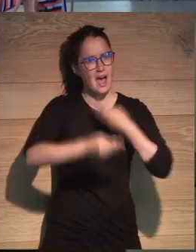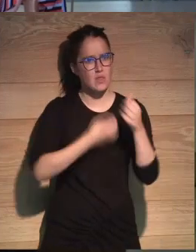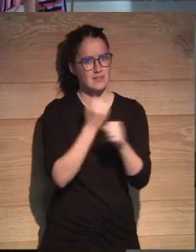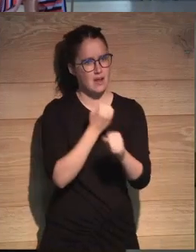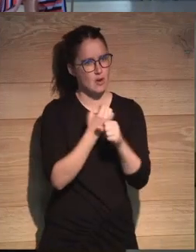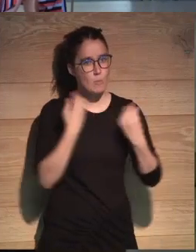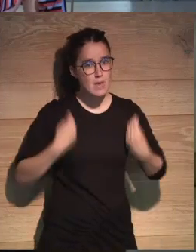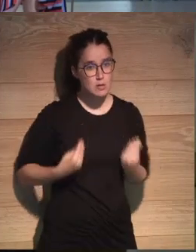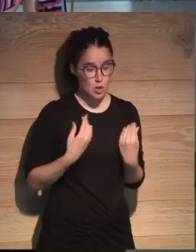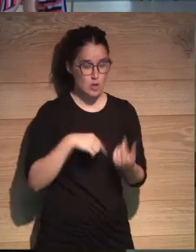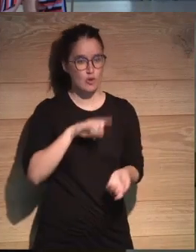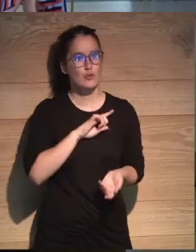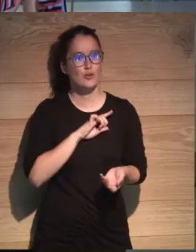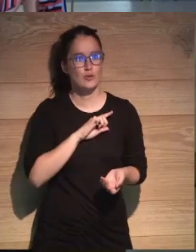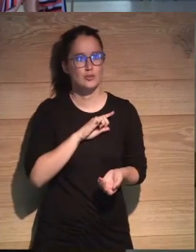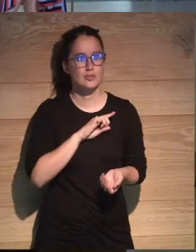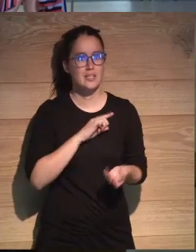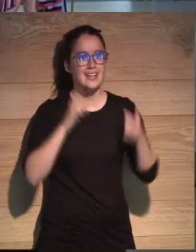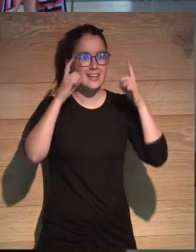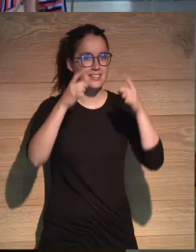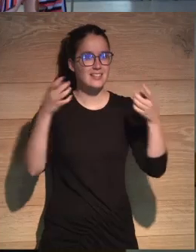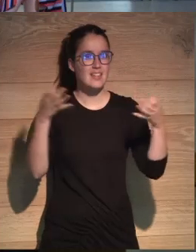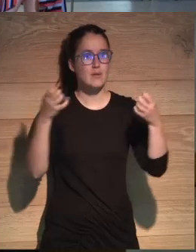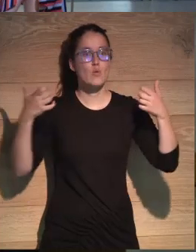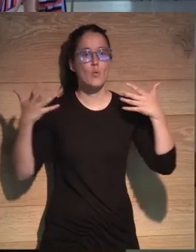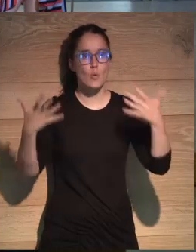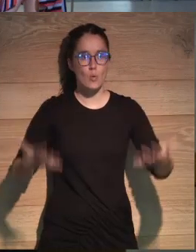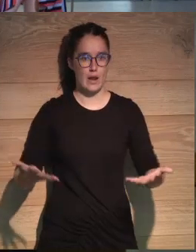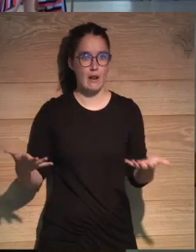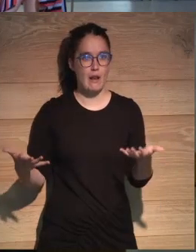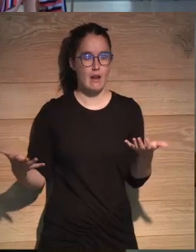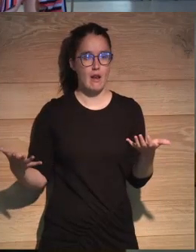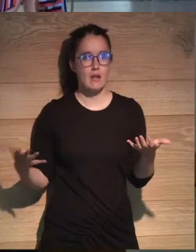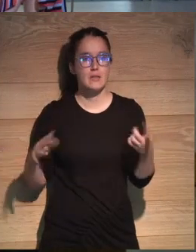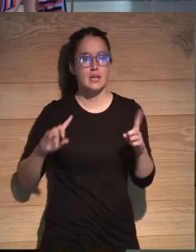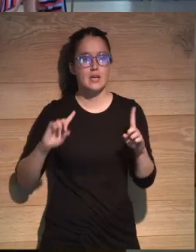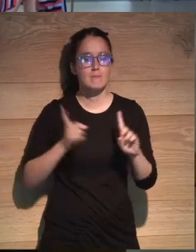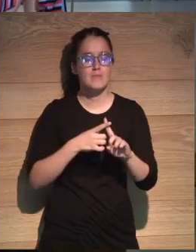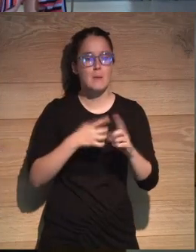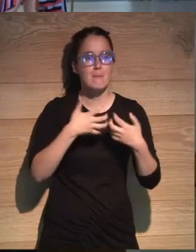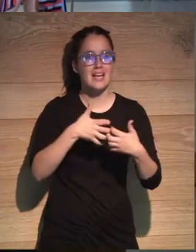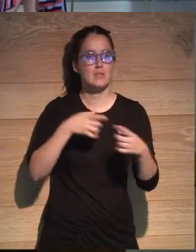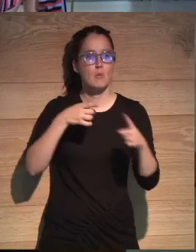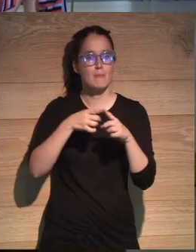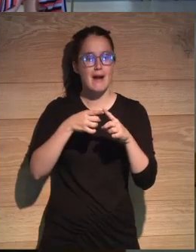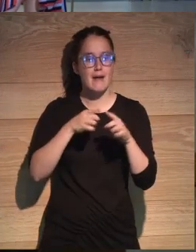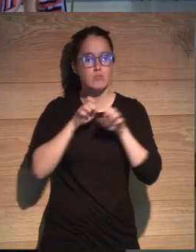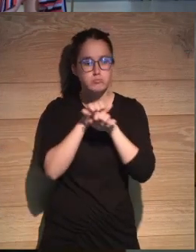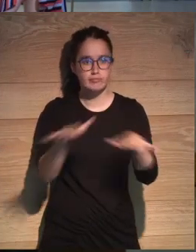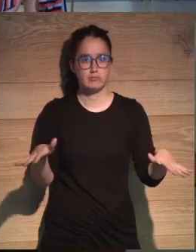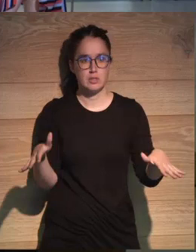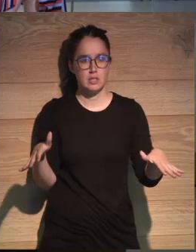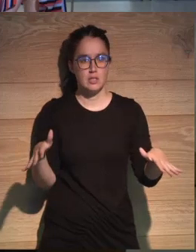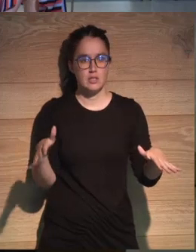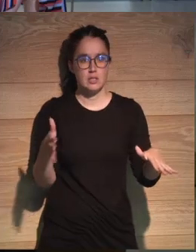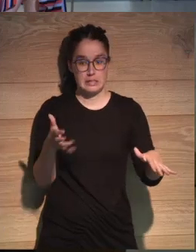y por nuestra parte lo que tenemos que tratar es de encontrar los mecanismos para llegar allí, en aquellos casos